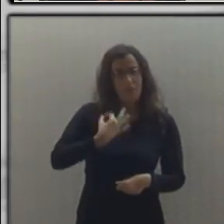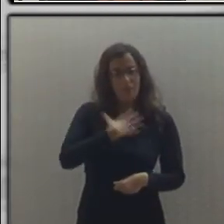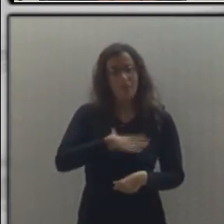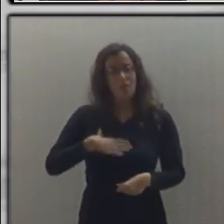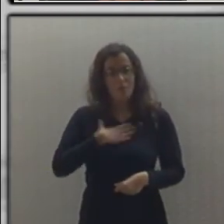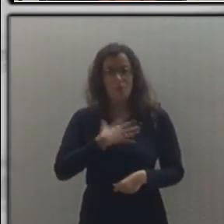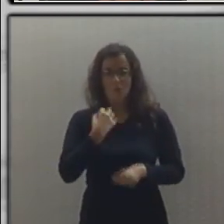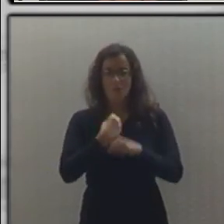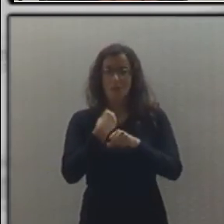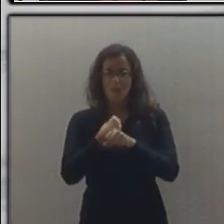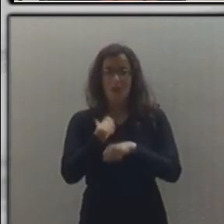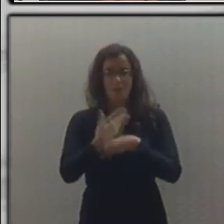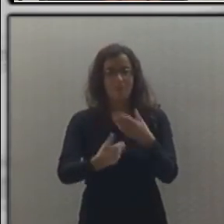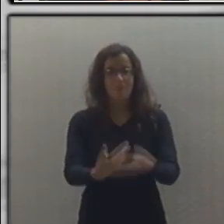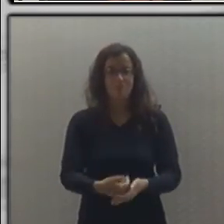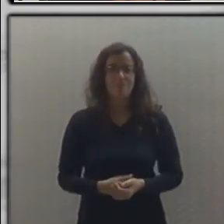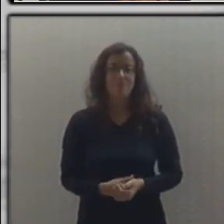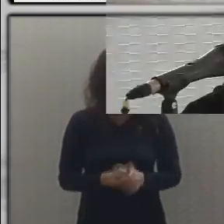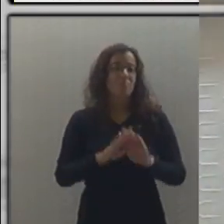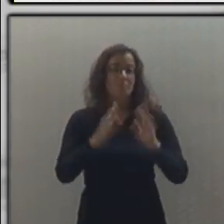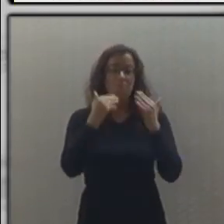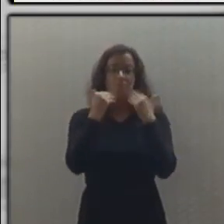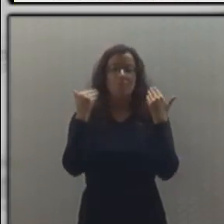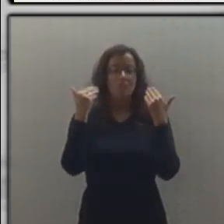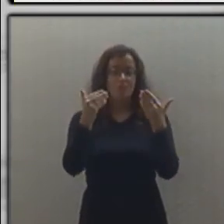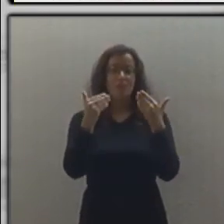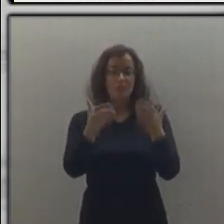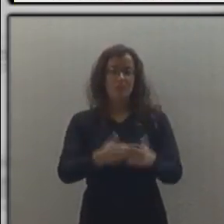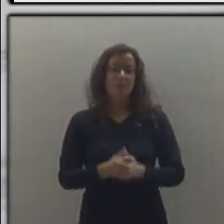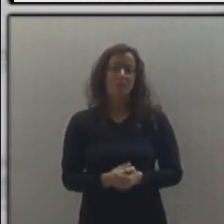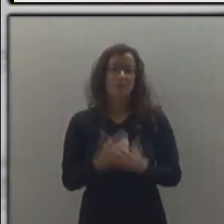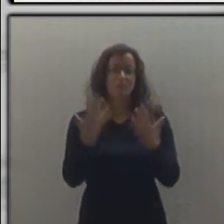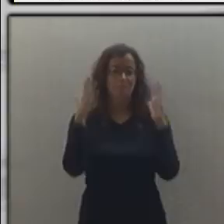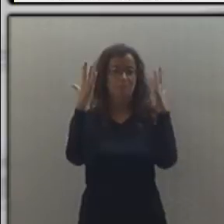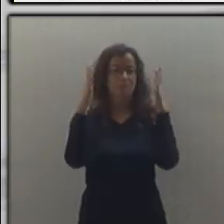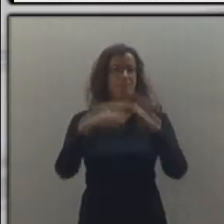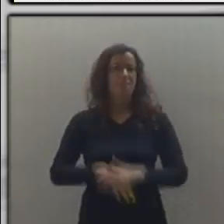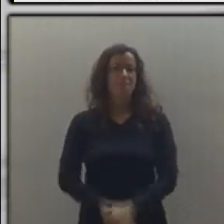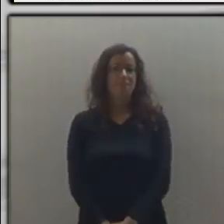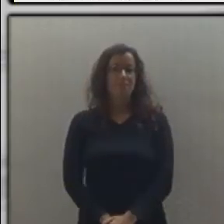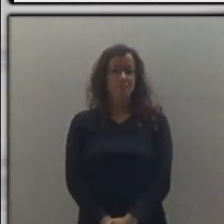confort. Bueno, pues ya está. Muchas gracias.